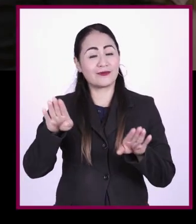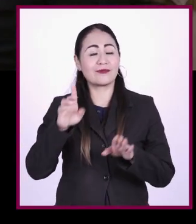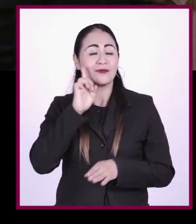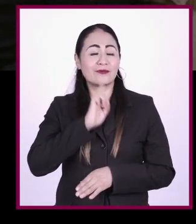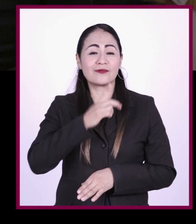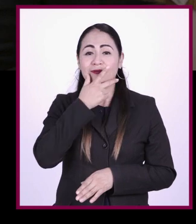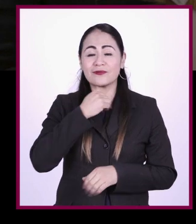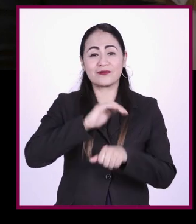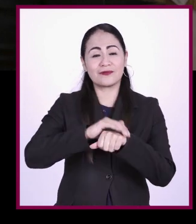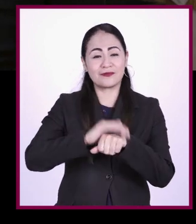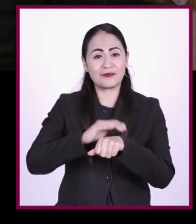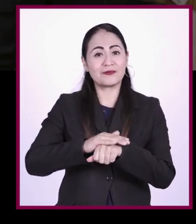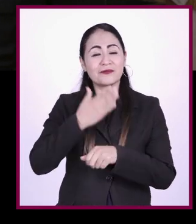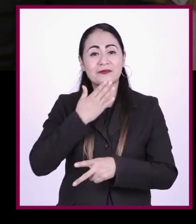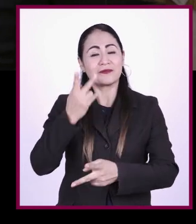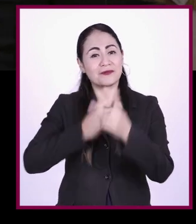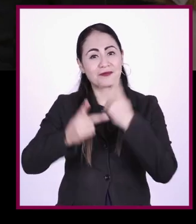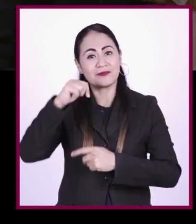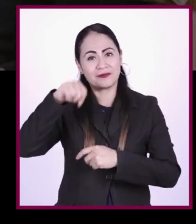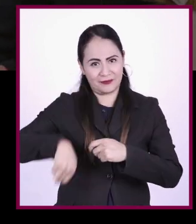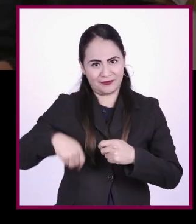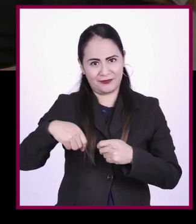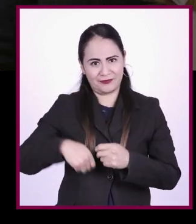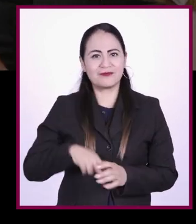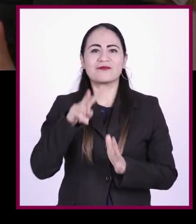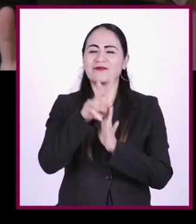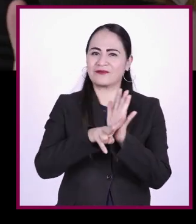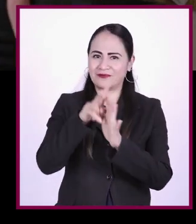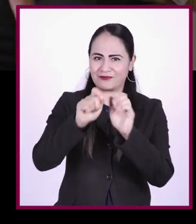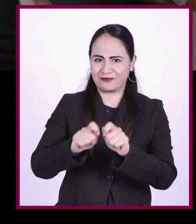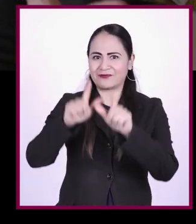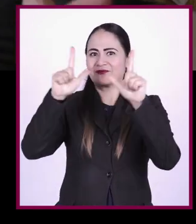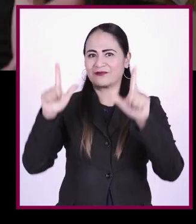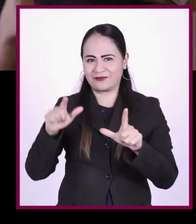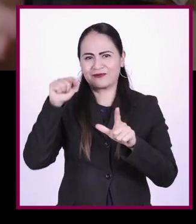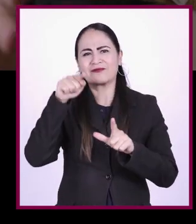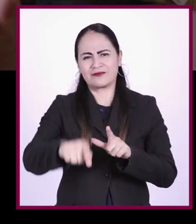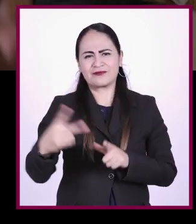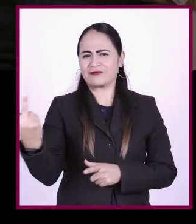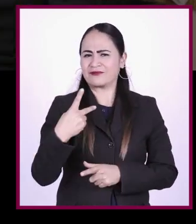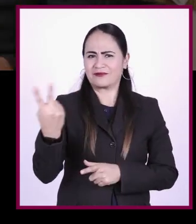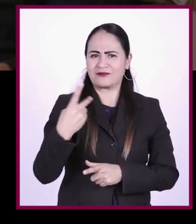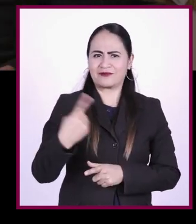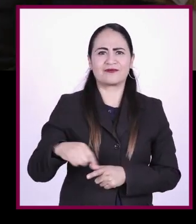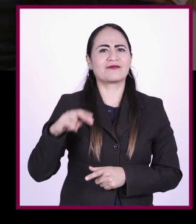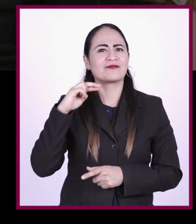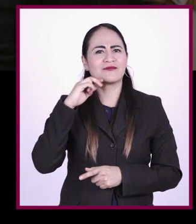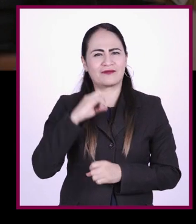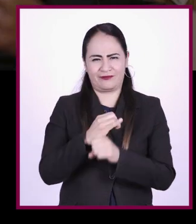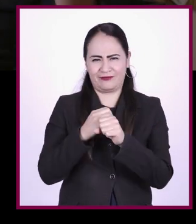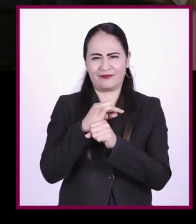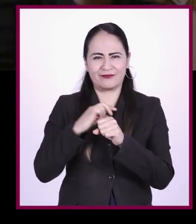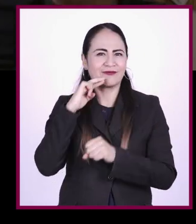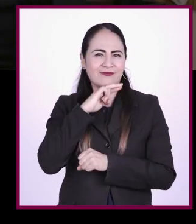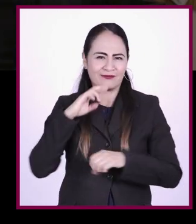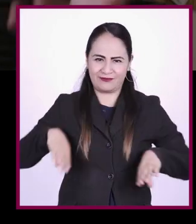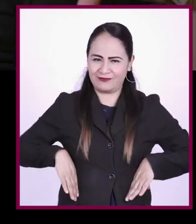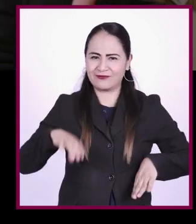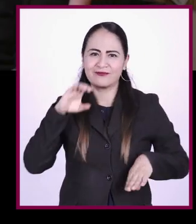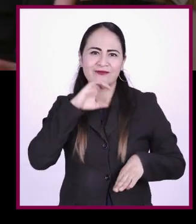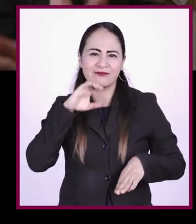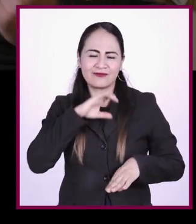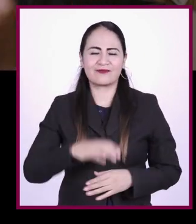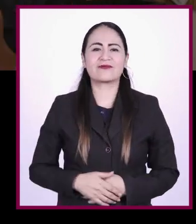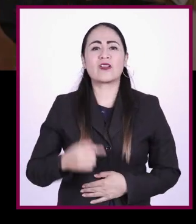Hola amigos y amigas, bienvenidos y bienvenidas a un nuevo capítulo de Investigadores Rápidos y Curiosos. Como muchos de ustedes